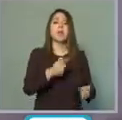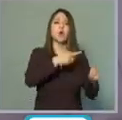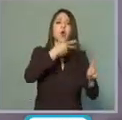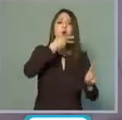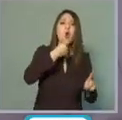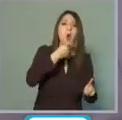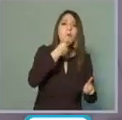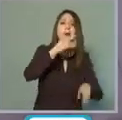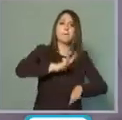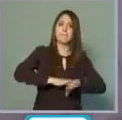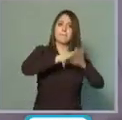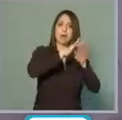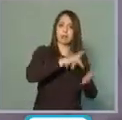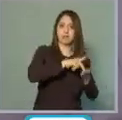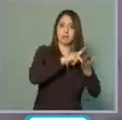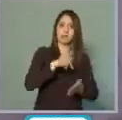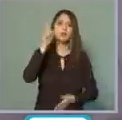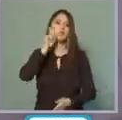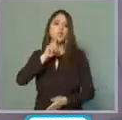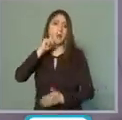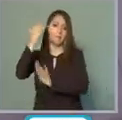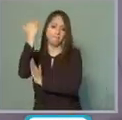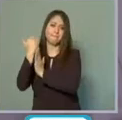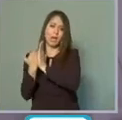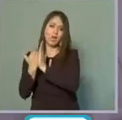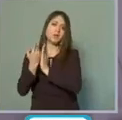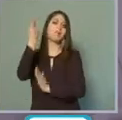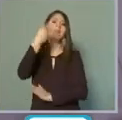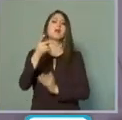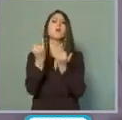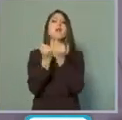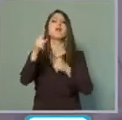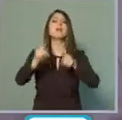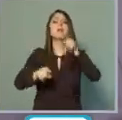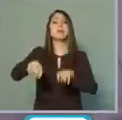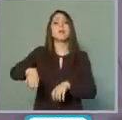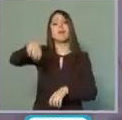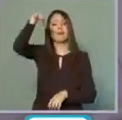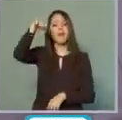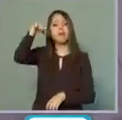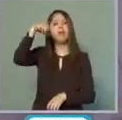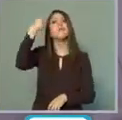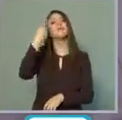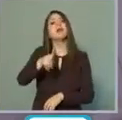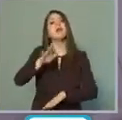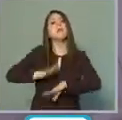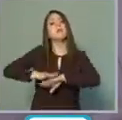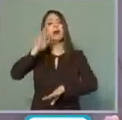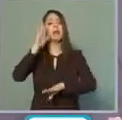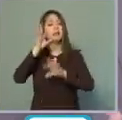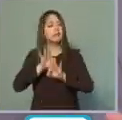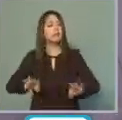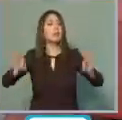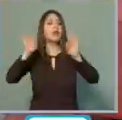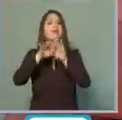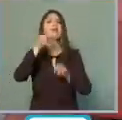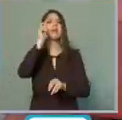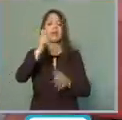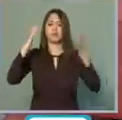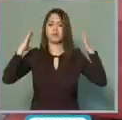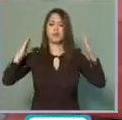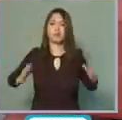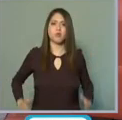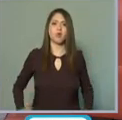hombre pesa más que una mujer, ¿de acuerdo? Pues la edad también tendría que ver. Y otra cosa muy importante, la complexión ósea. O sea, pero